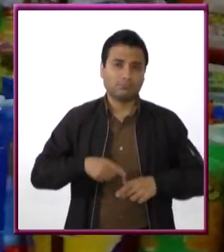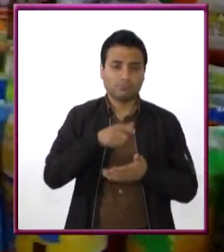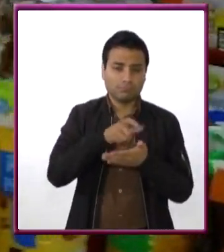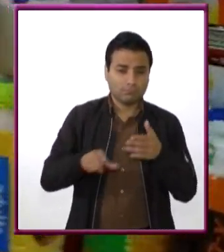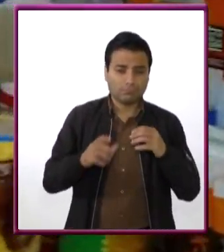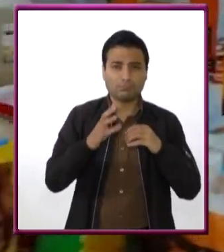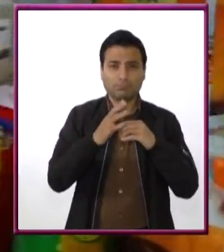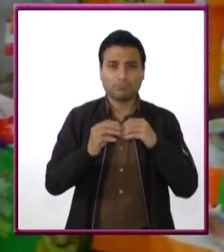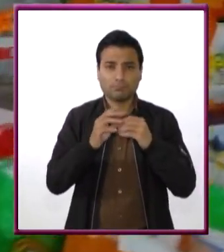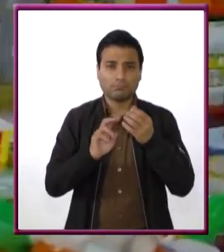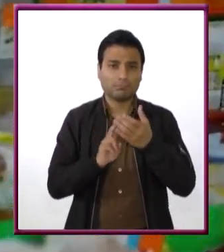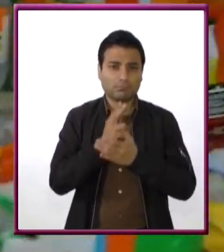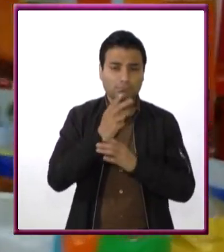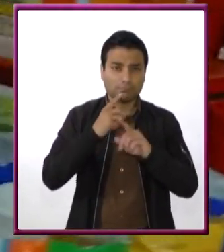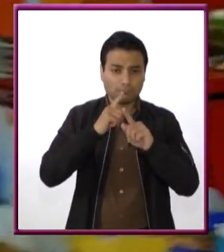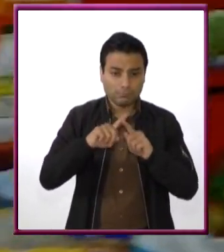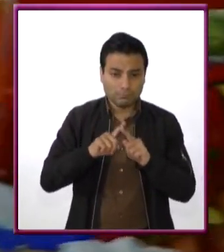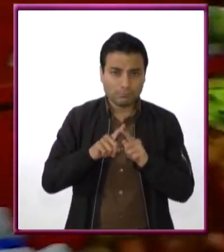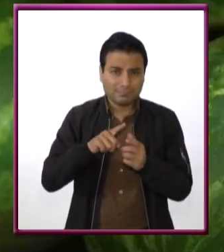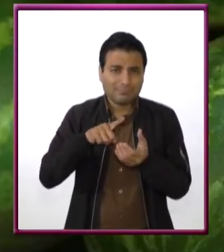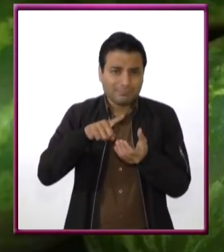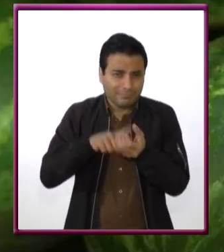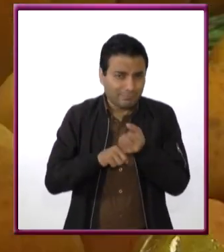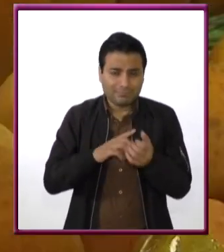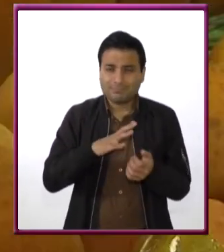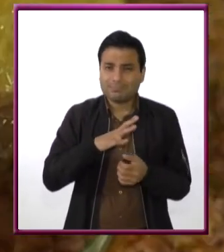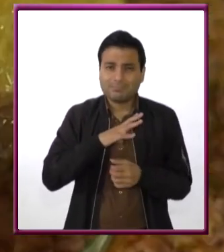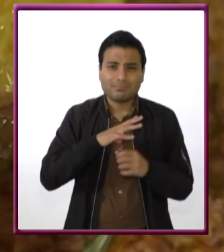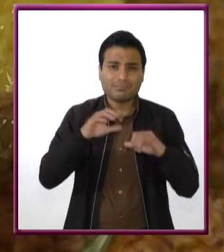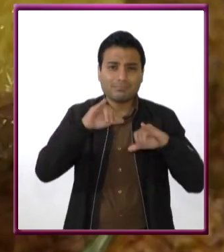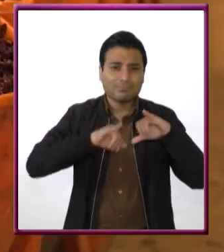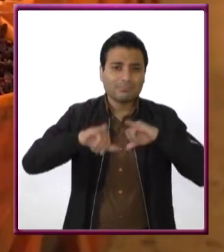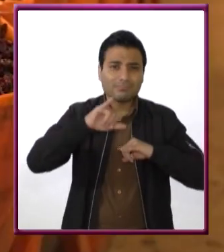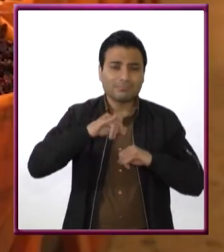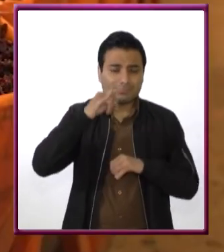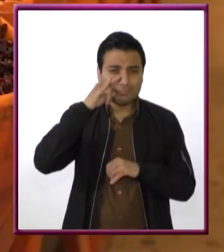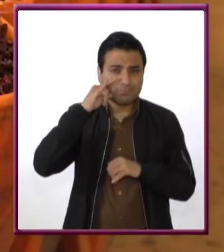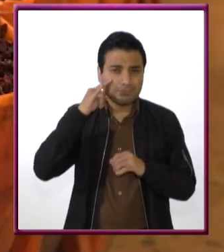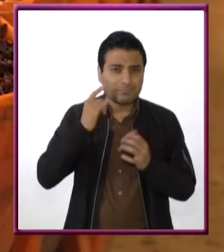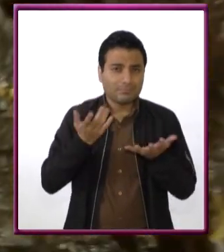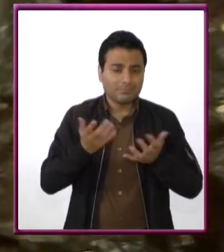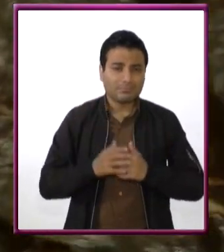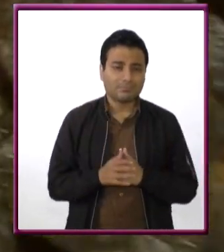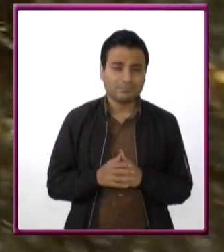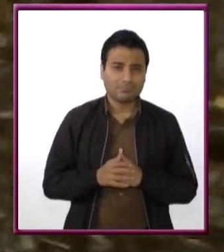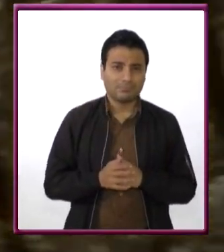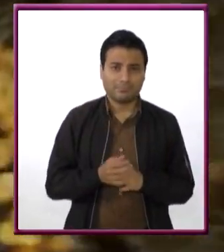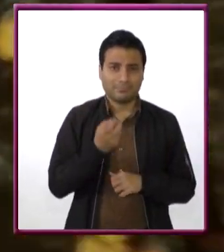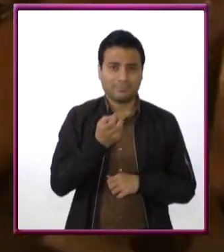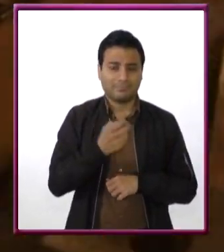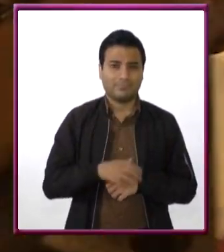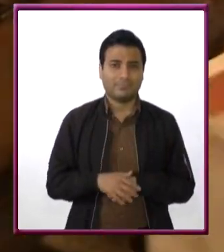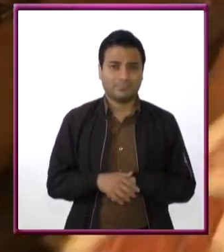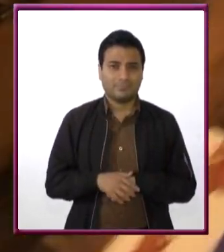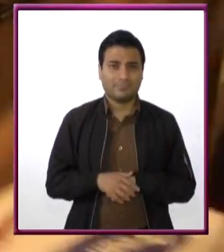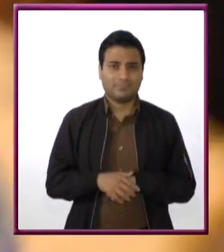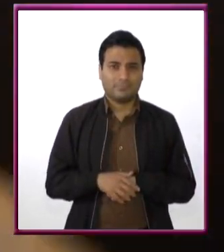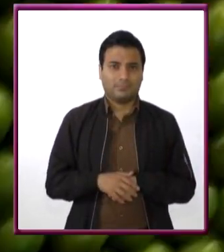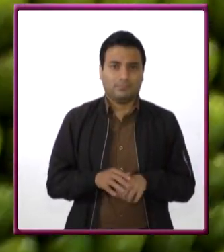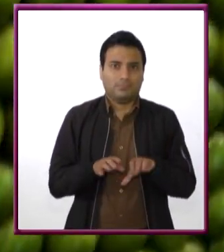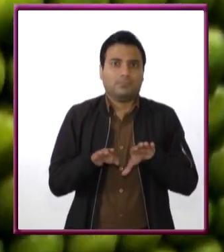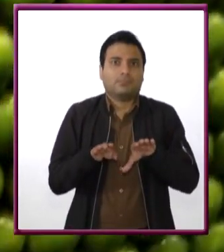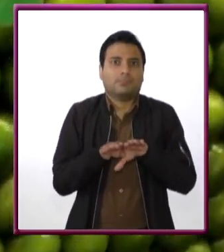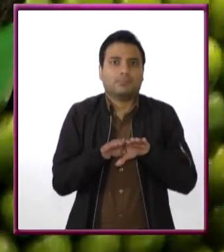expuestos. Estos plaguicidas vienen en los insumos alimenticios porque no hay mayoritariamente otra manera de la